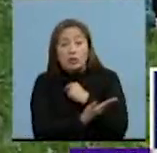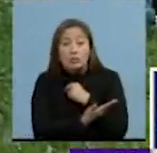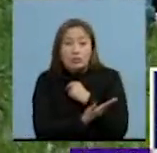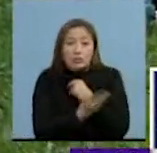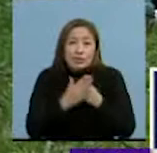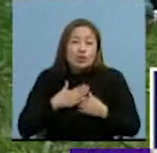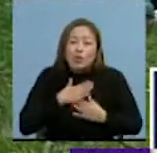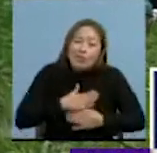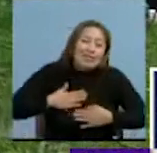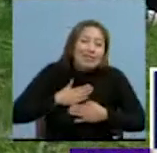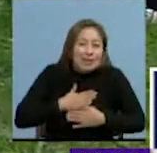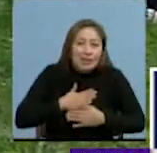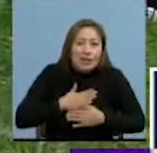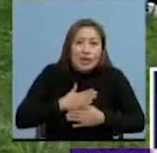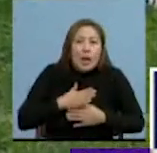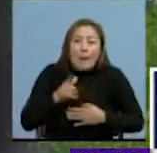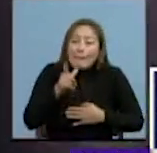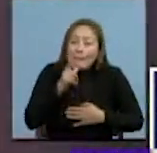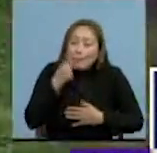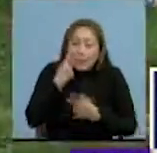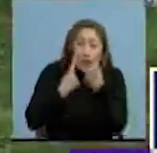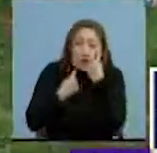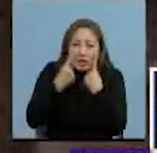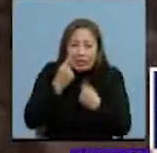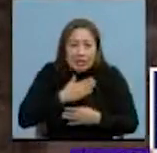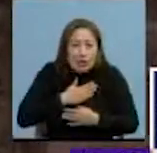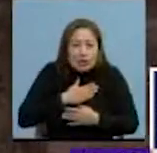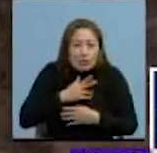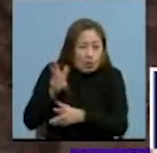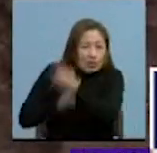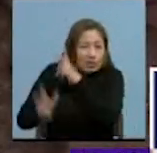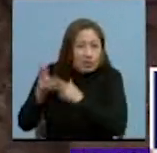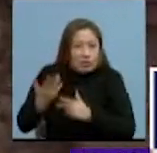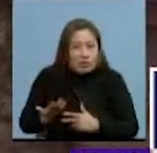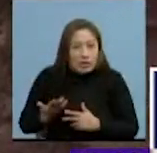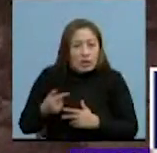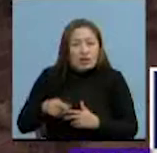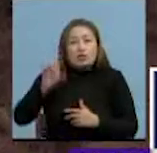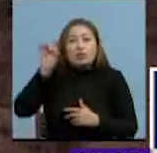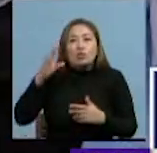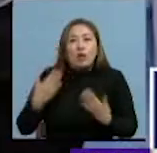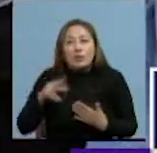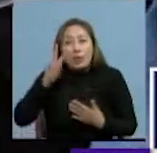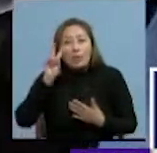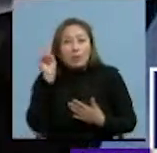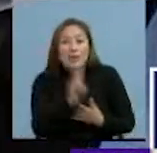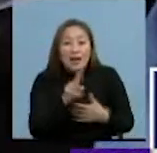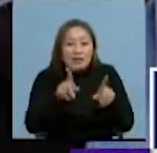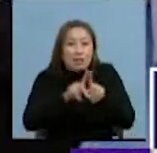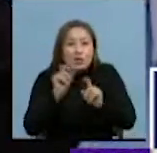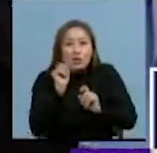Bueno, estaba re sensible, hace un rato estaba como lagrimeando, porque es como usted dice, el solo hecho de que mirá si eso es tu